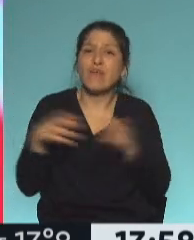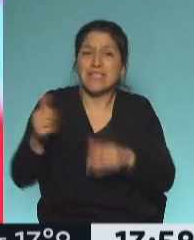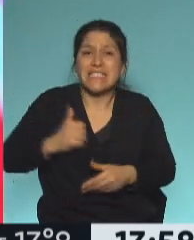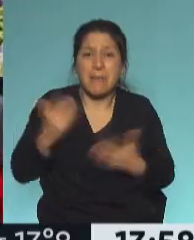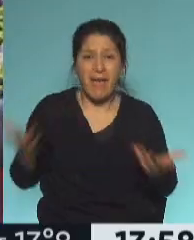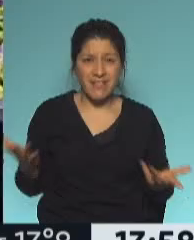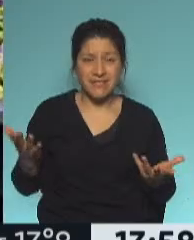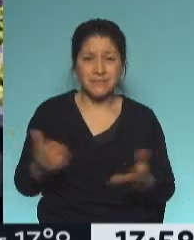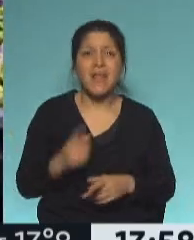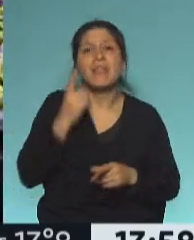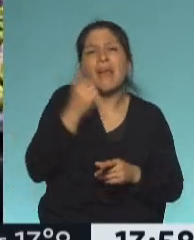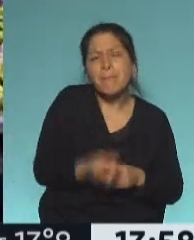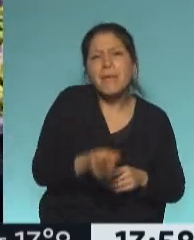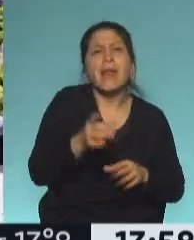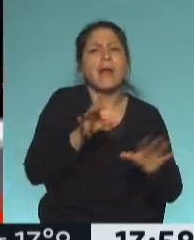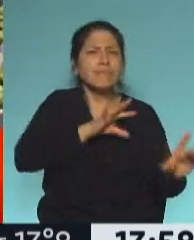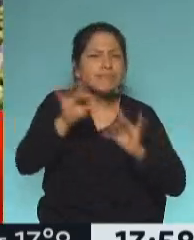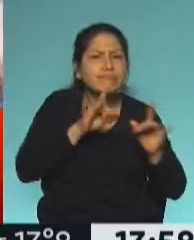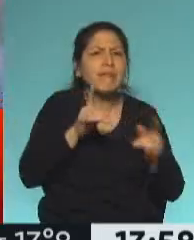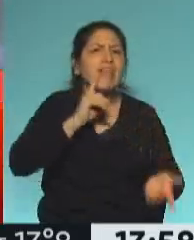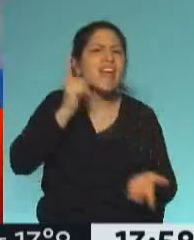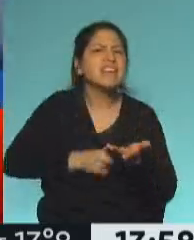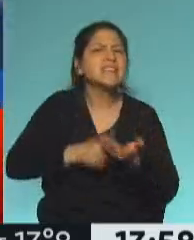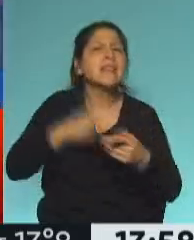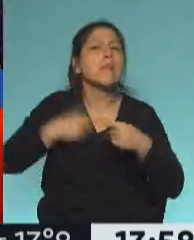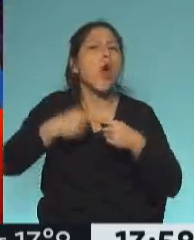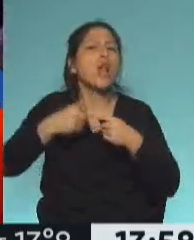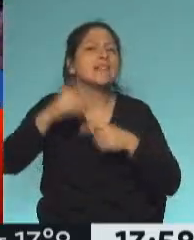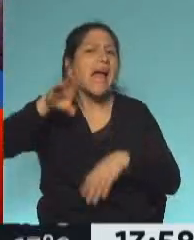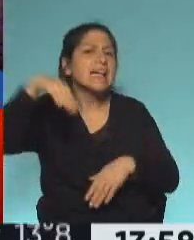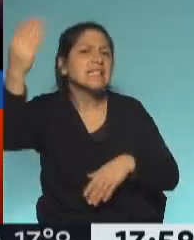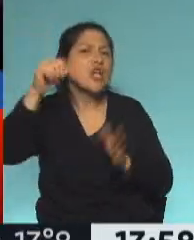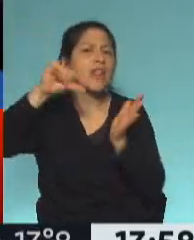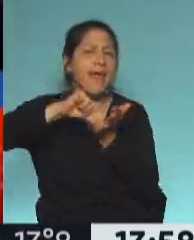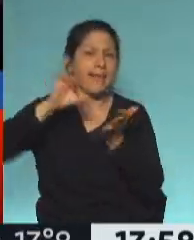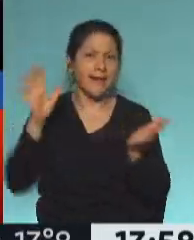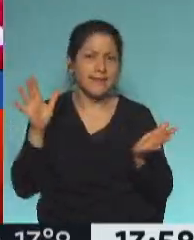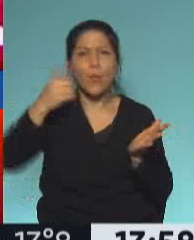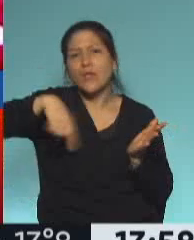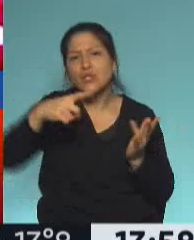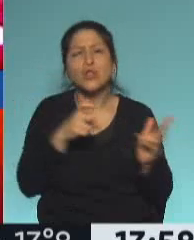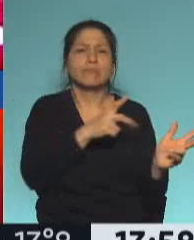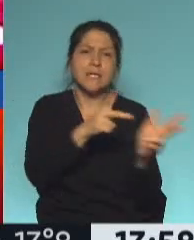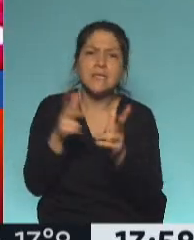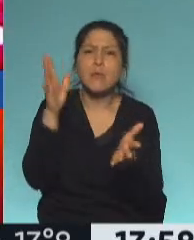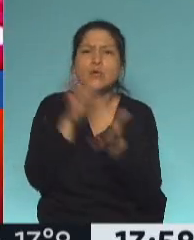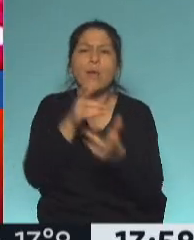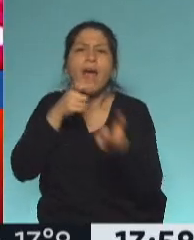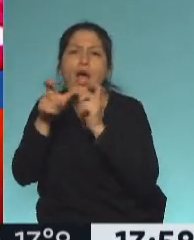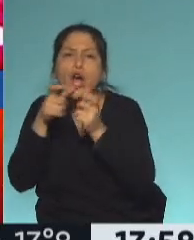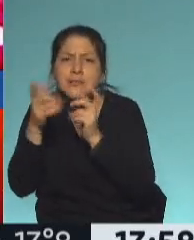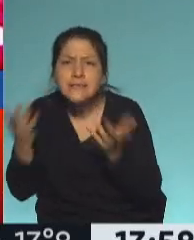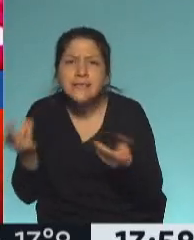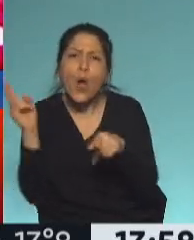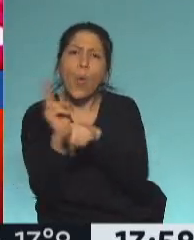general también digita lo que es la política exterior también de Irán. Y cuando hablamos también de ese consejo de